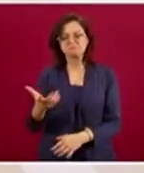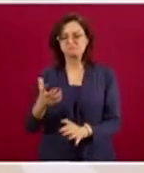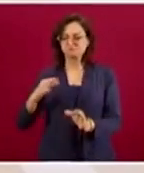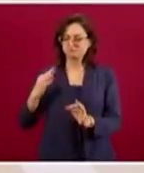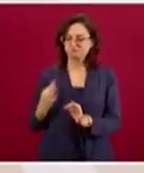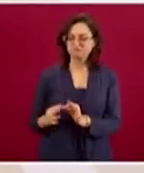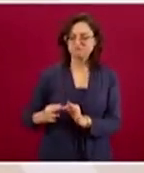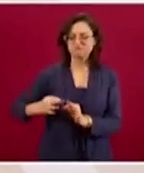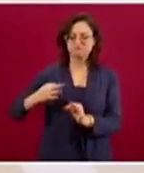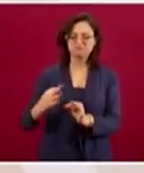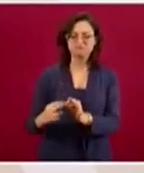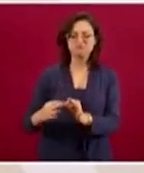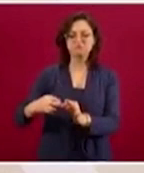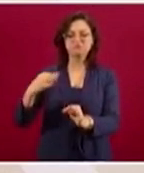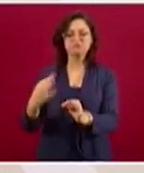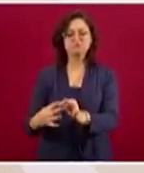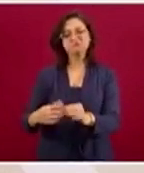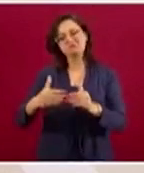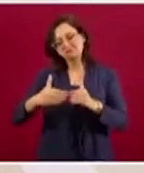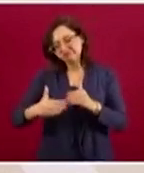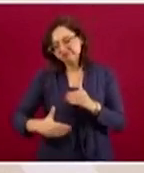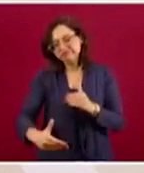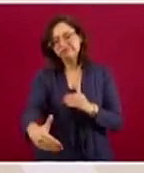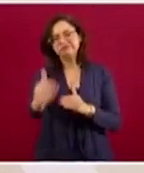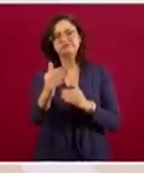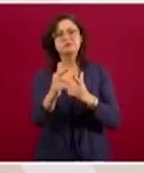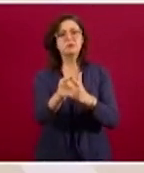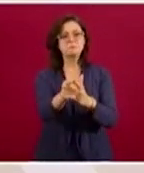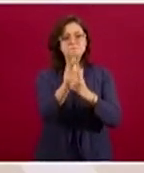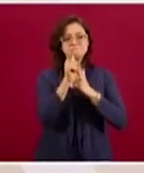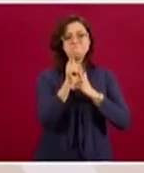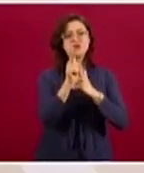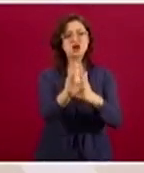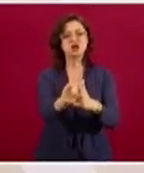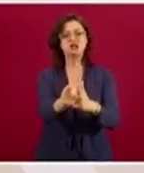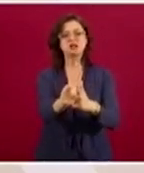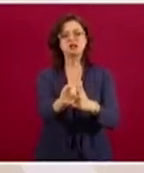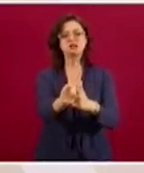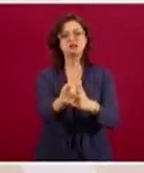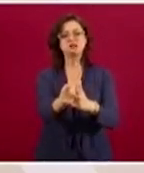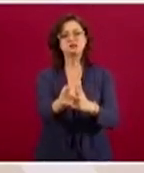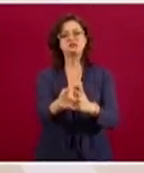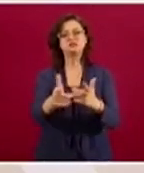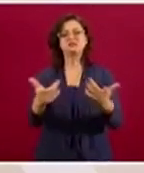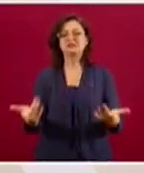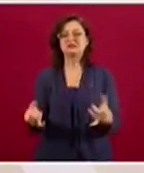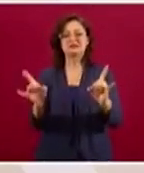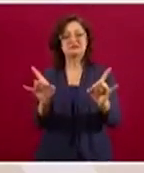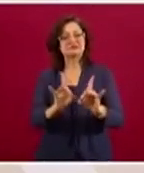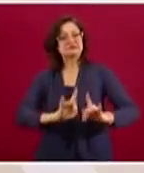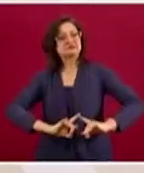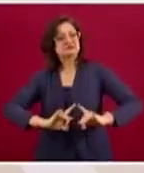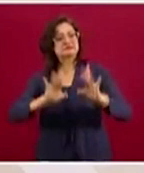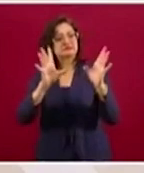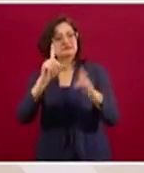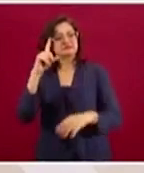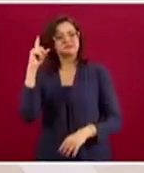seguiremos llevando a cabo para enfrentar esta crisis